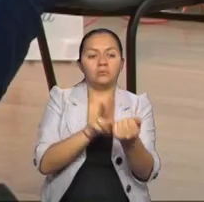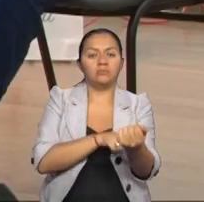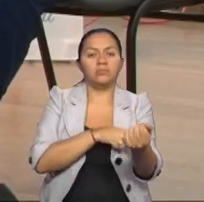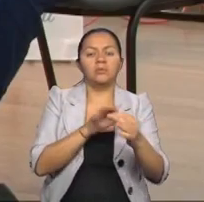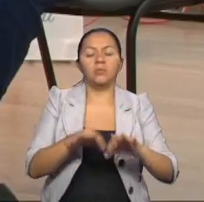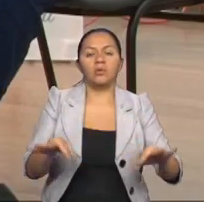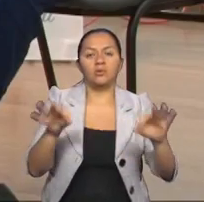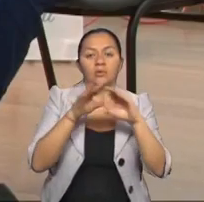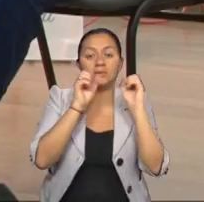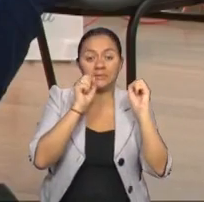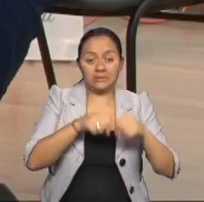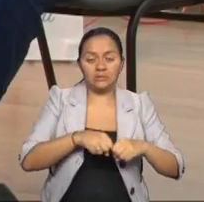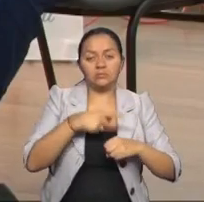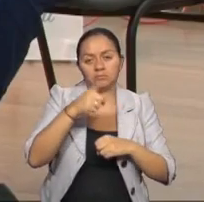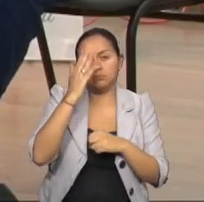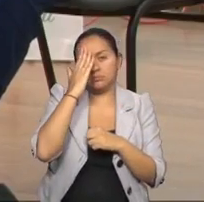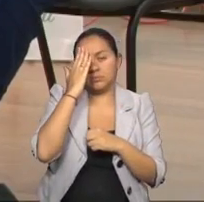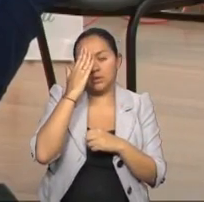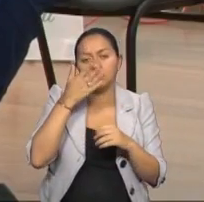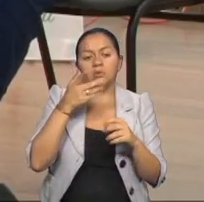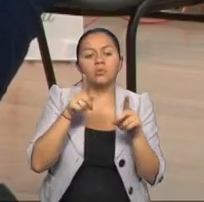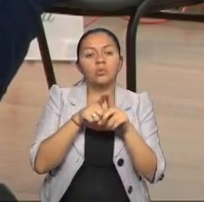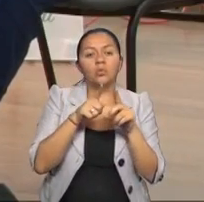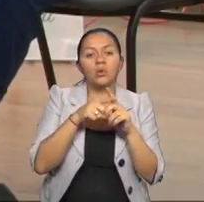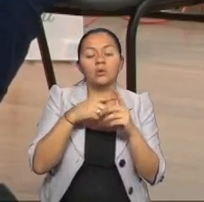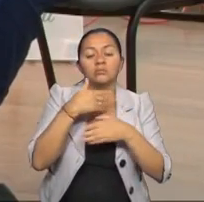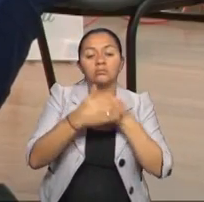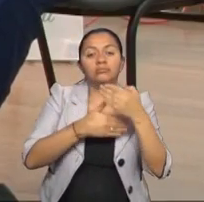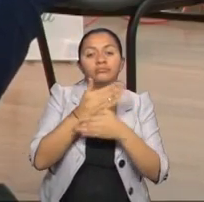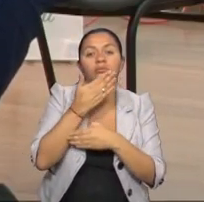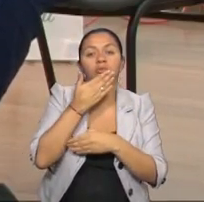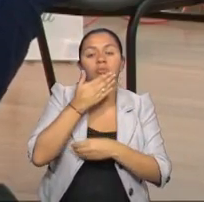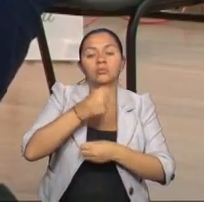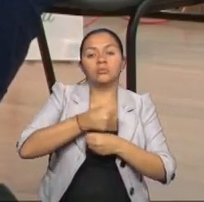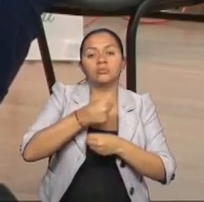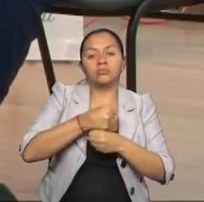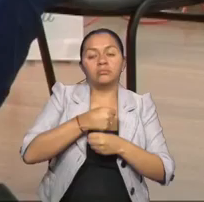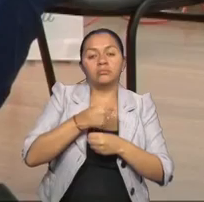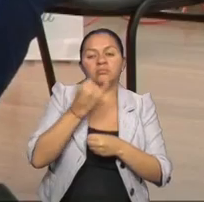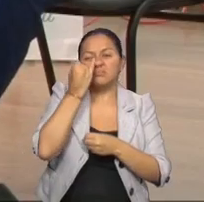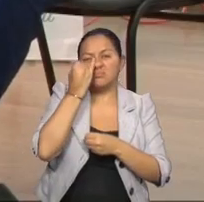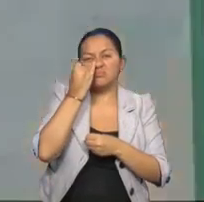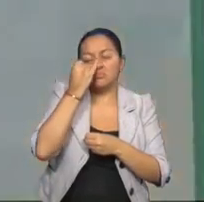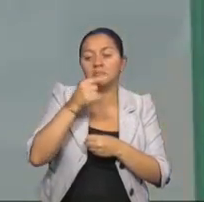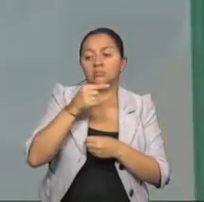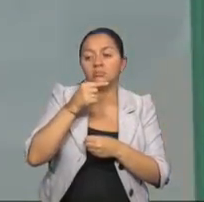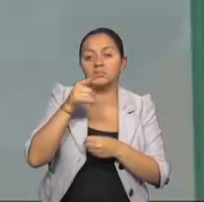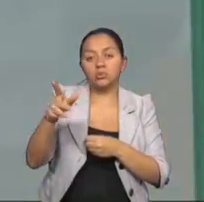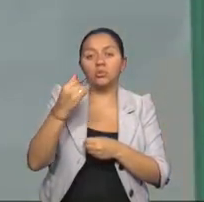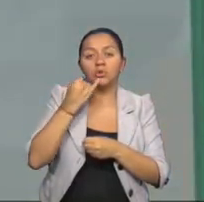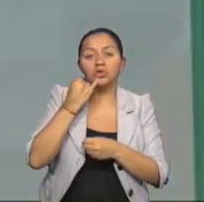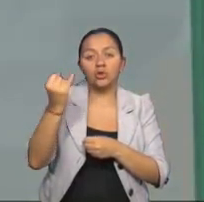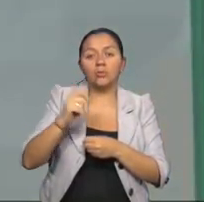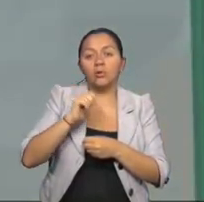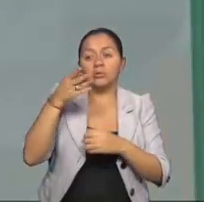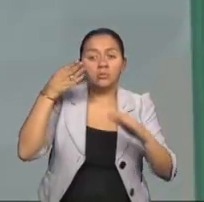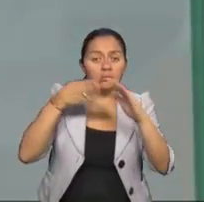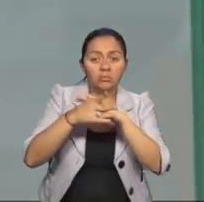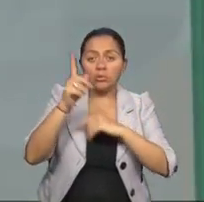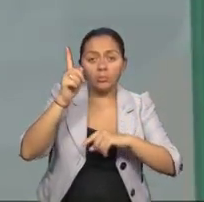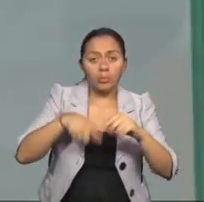ejemplo para poder entrar en muchos distintos donde hay nacionalidades indígenas no se puede ni entrar